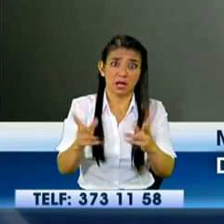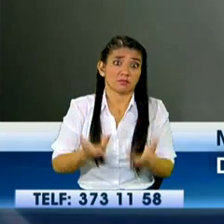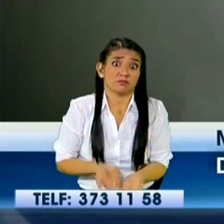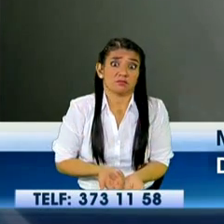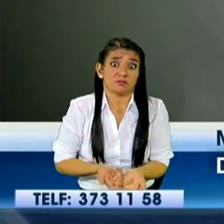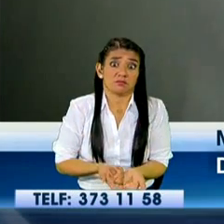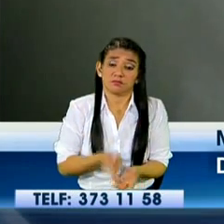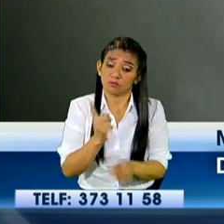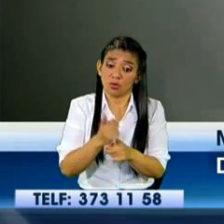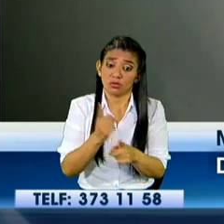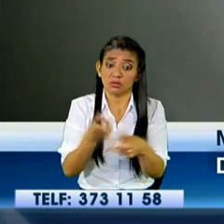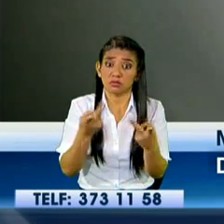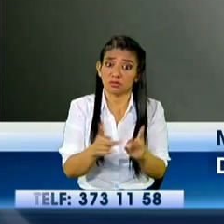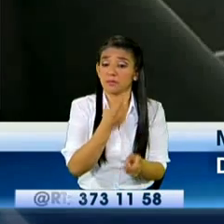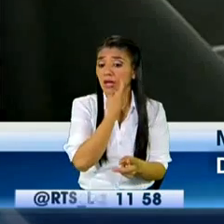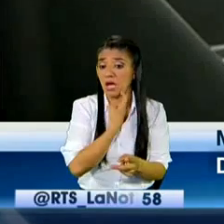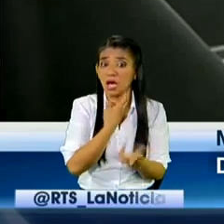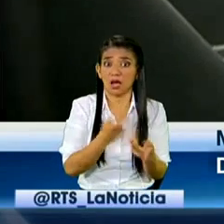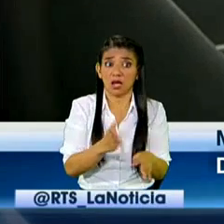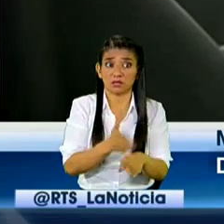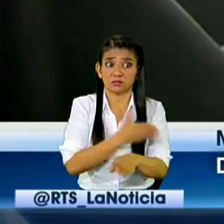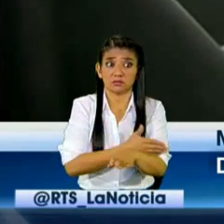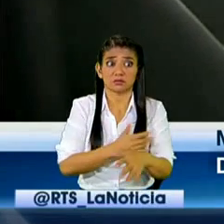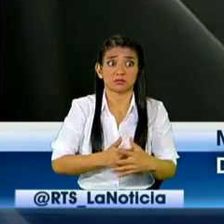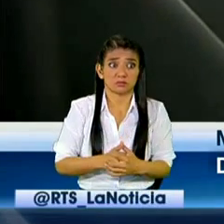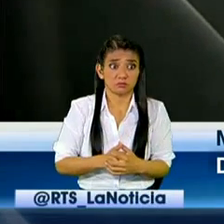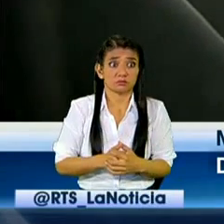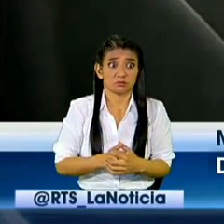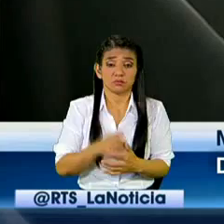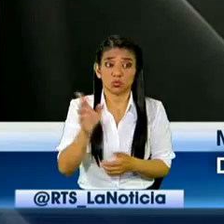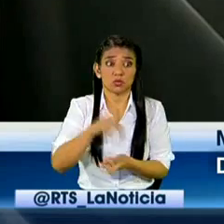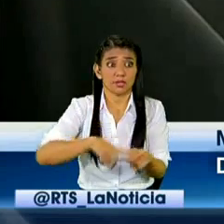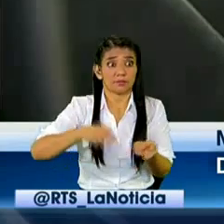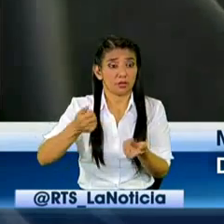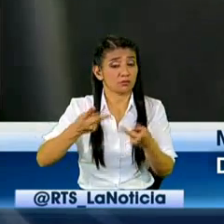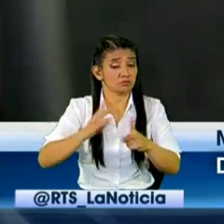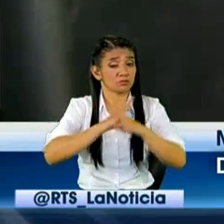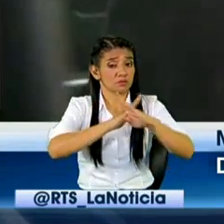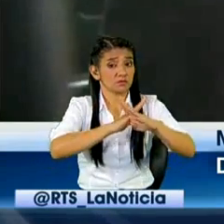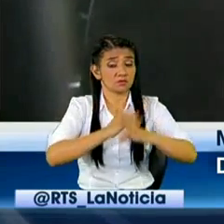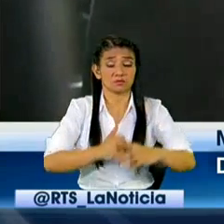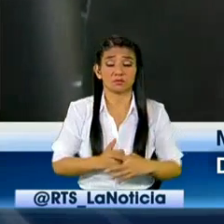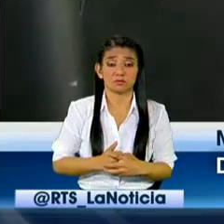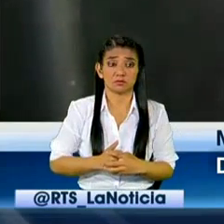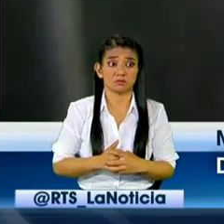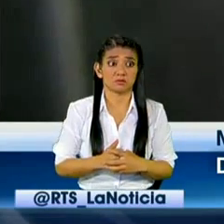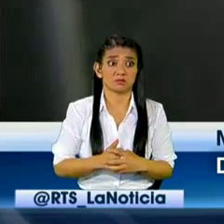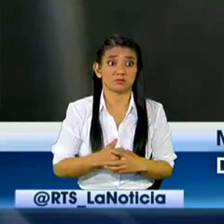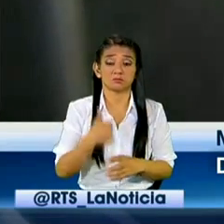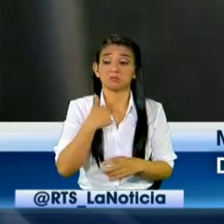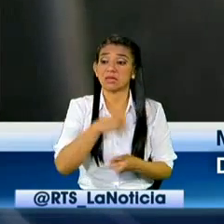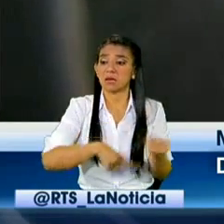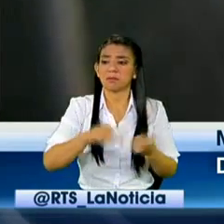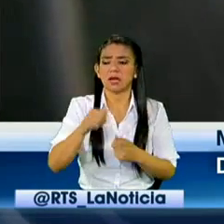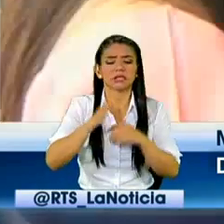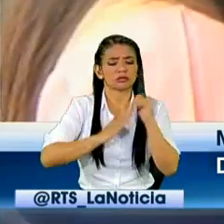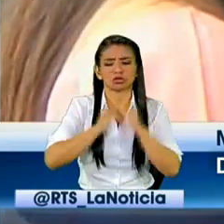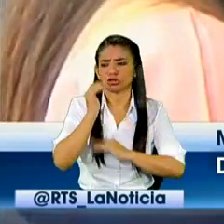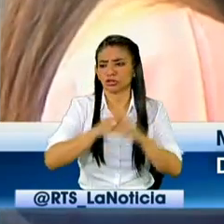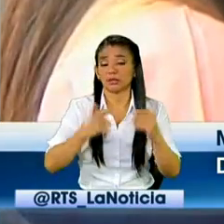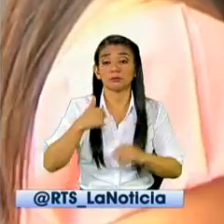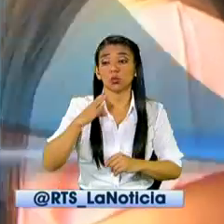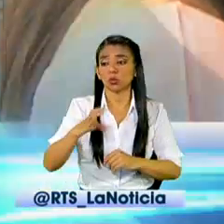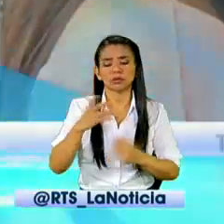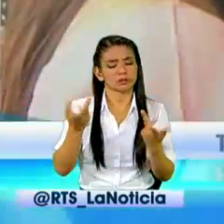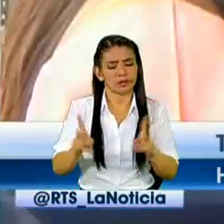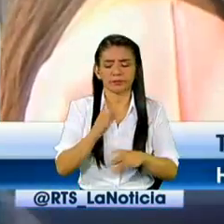anteriores, tiene también un rayón, un corte en su cara. El hermano del procesado defiende su inocencia. Mi cuñada y mi hermano son inocentes, señora, porque hay